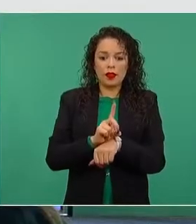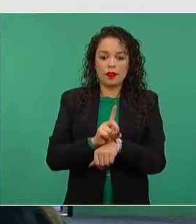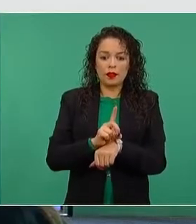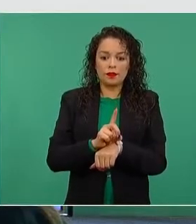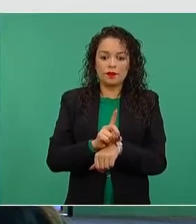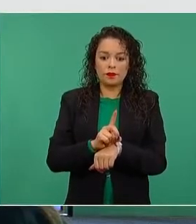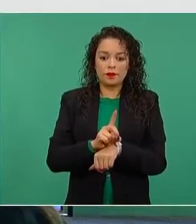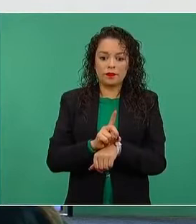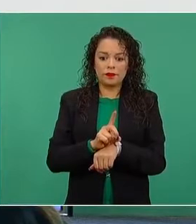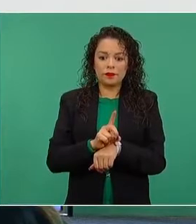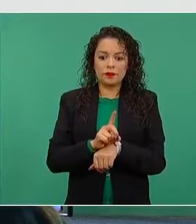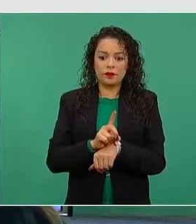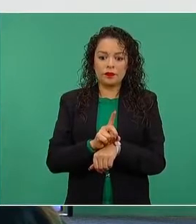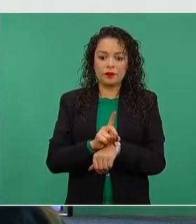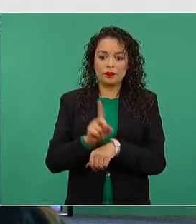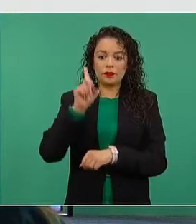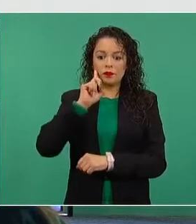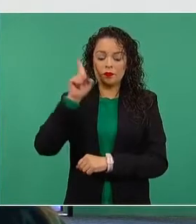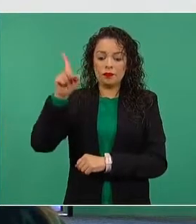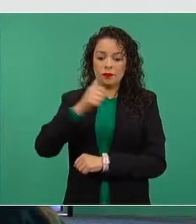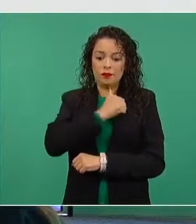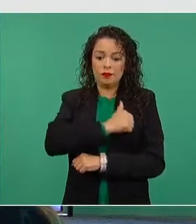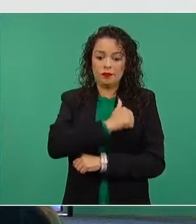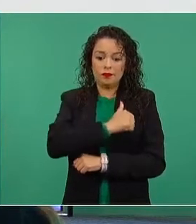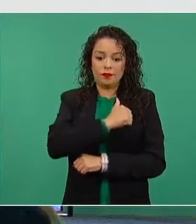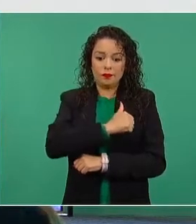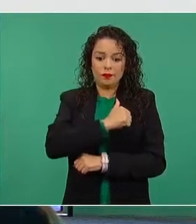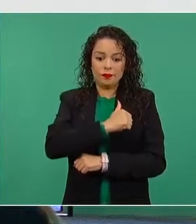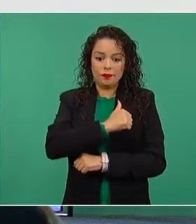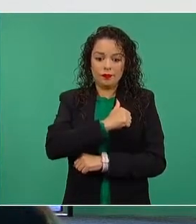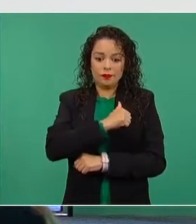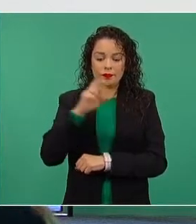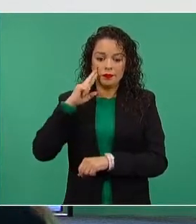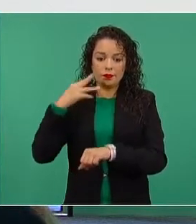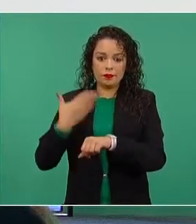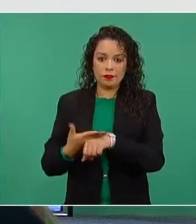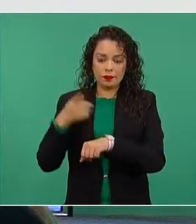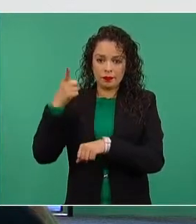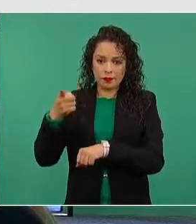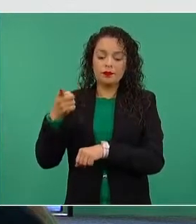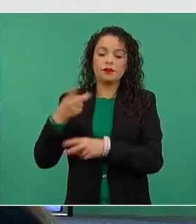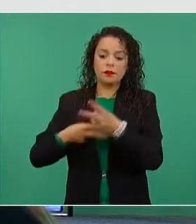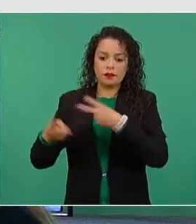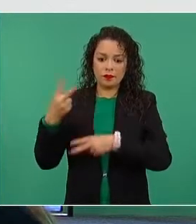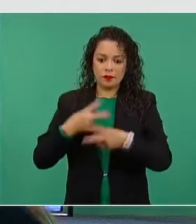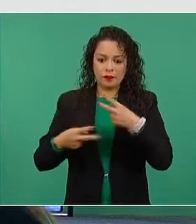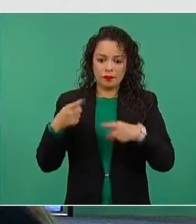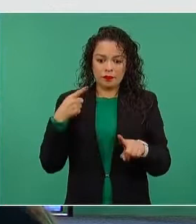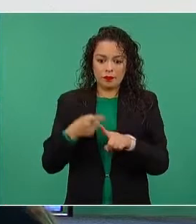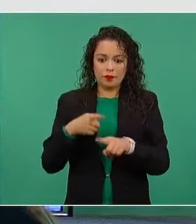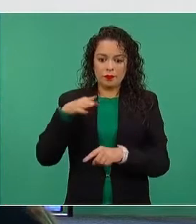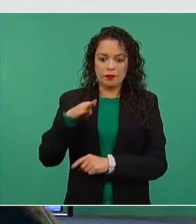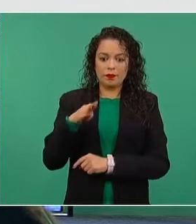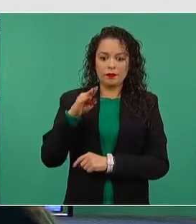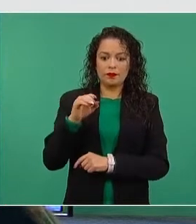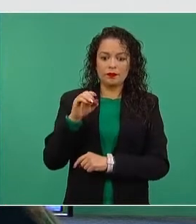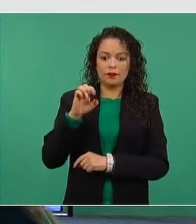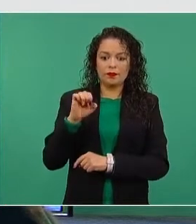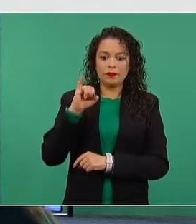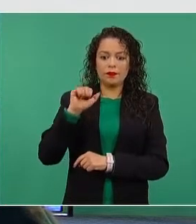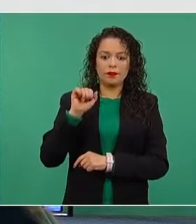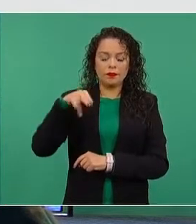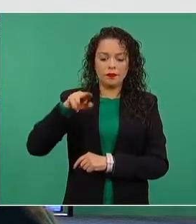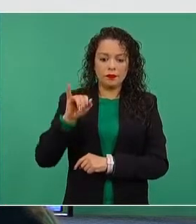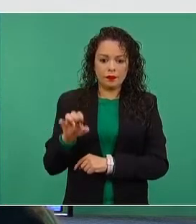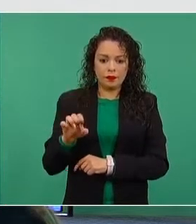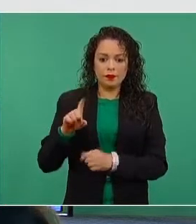a la ministra de Asuntos Exteriores de Canadá, que hizo el viaje para revisar la agenda conjunta. Vamos a tener reunión bilateral con el primer ministro